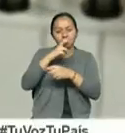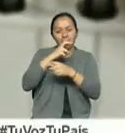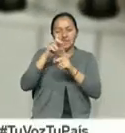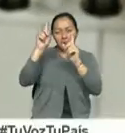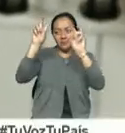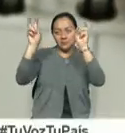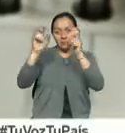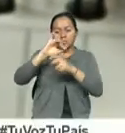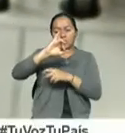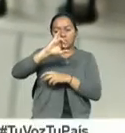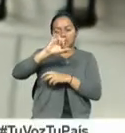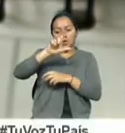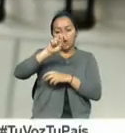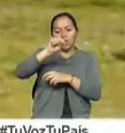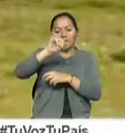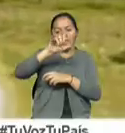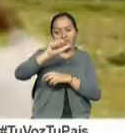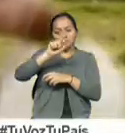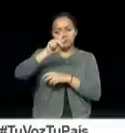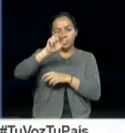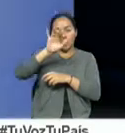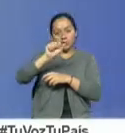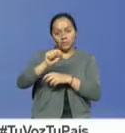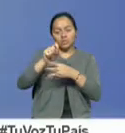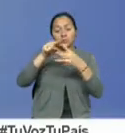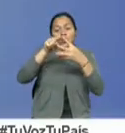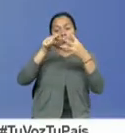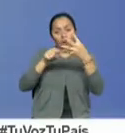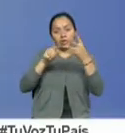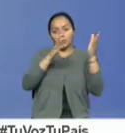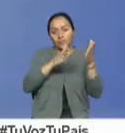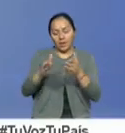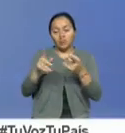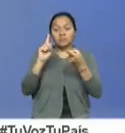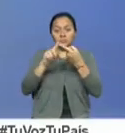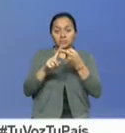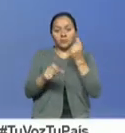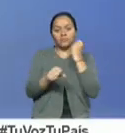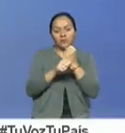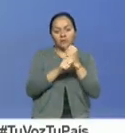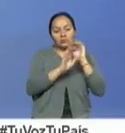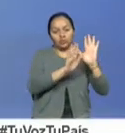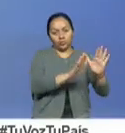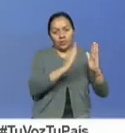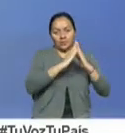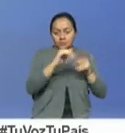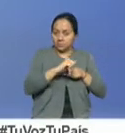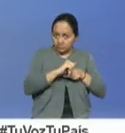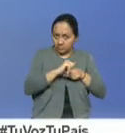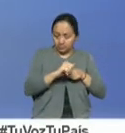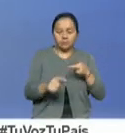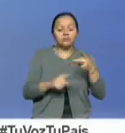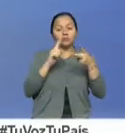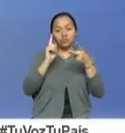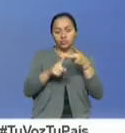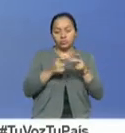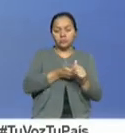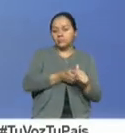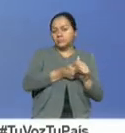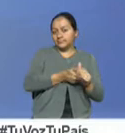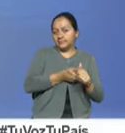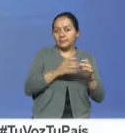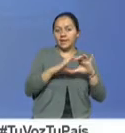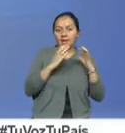integral. Para ello se plantean 4 ejes. 1. Trabajo autónomo del estudiante en casa. 2. Acompañamiento con